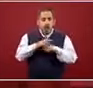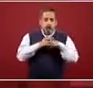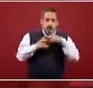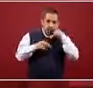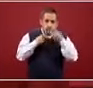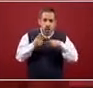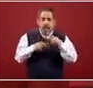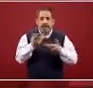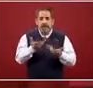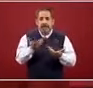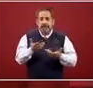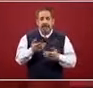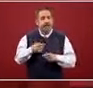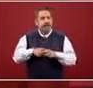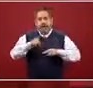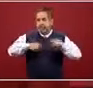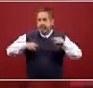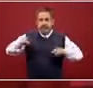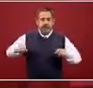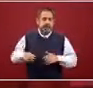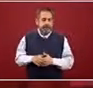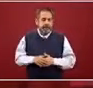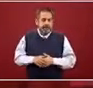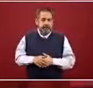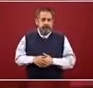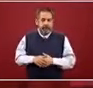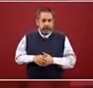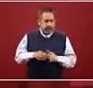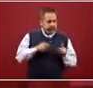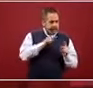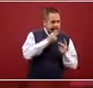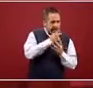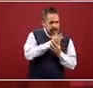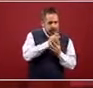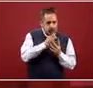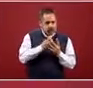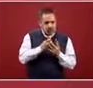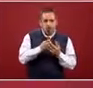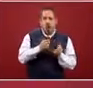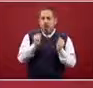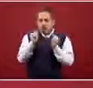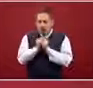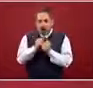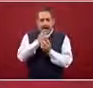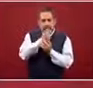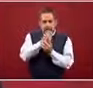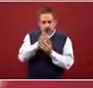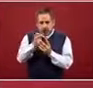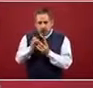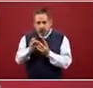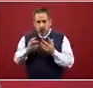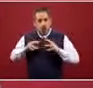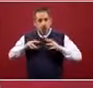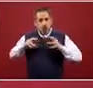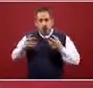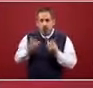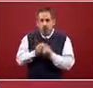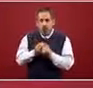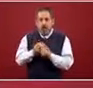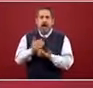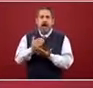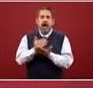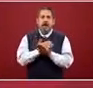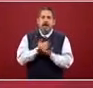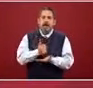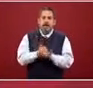grandes limitaciones. Y la combinación apropiada de los distintos mecanismos de contención y de mitigación, así